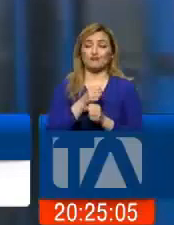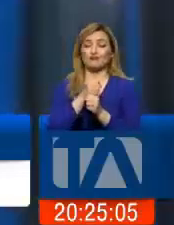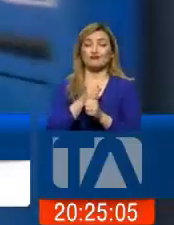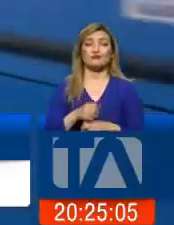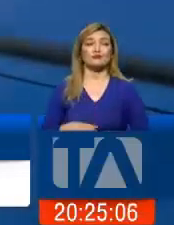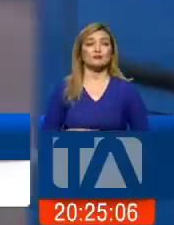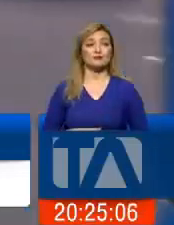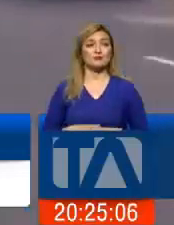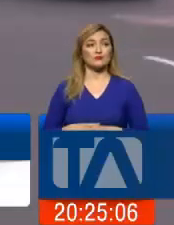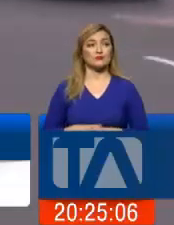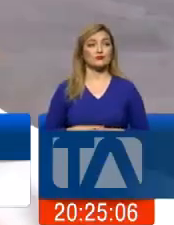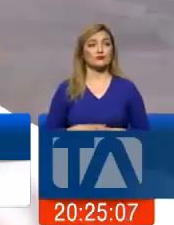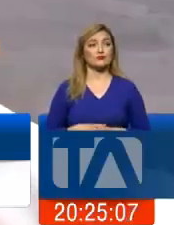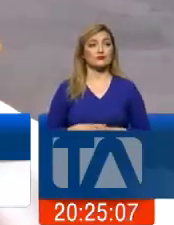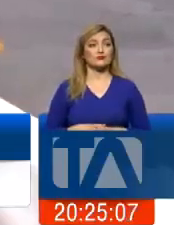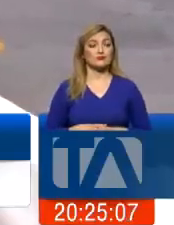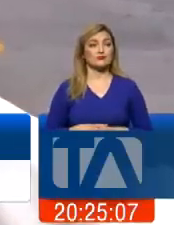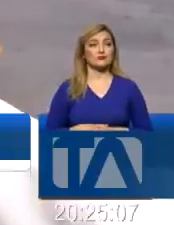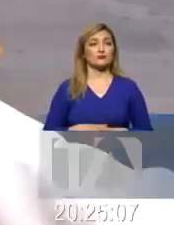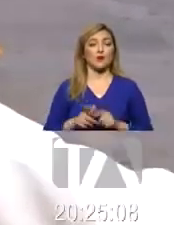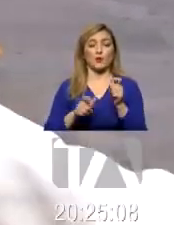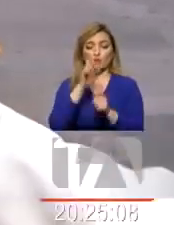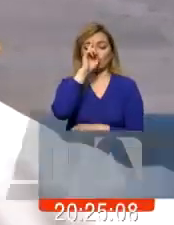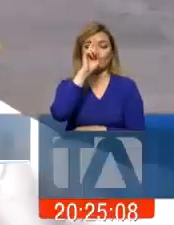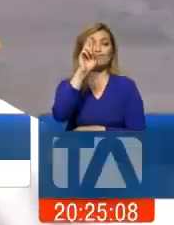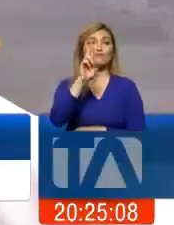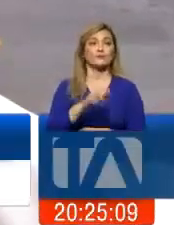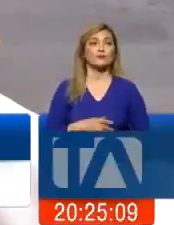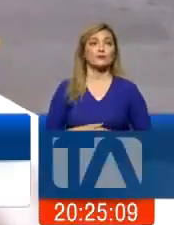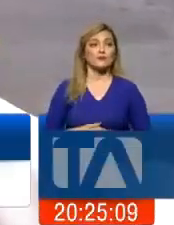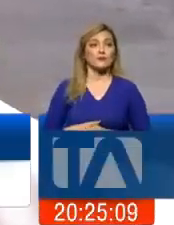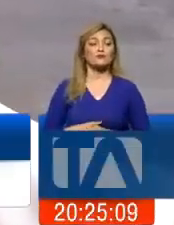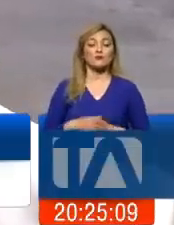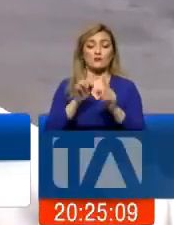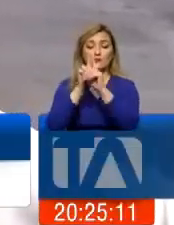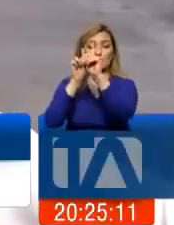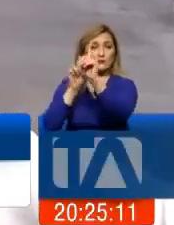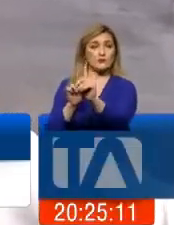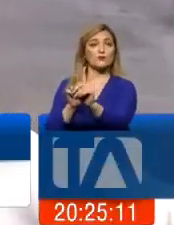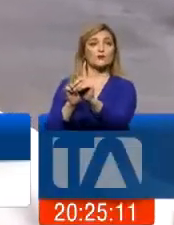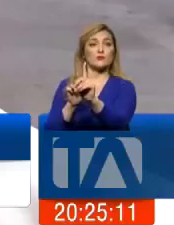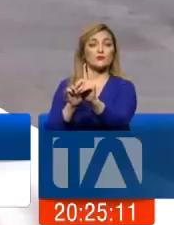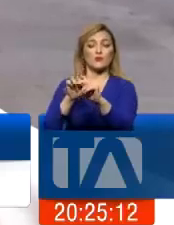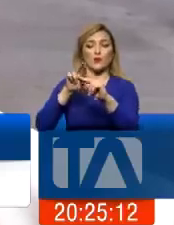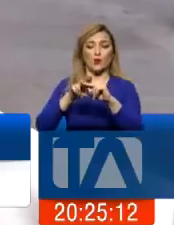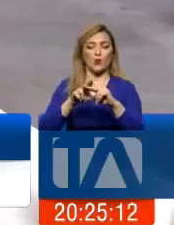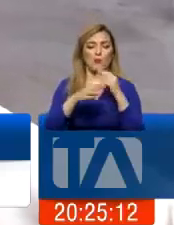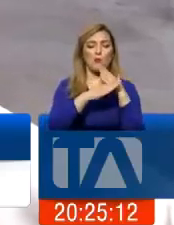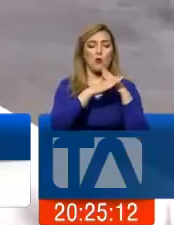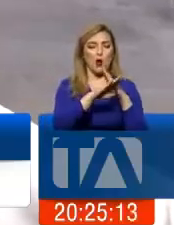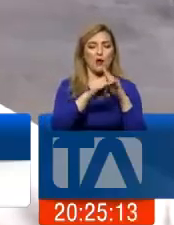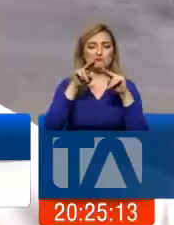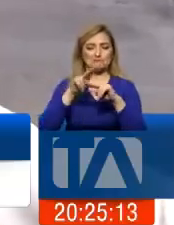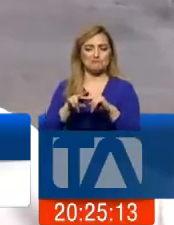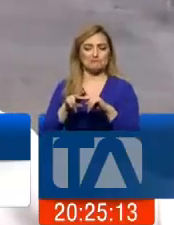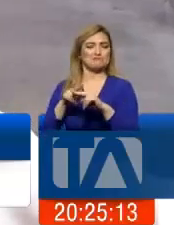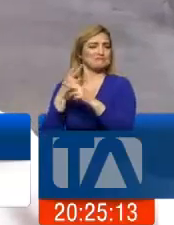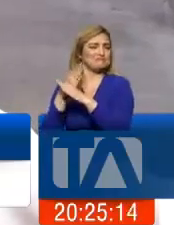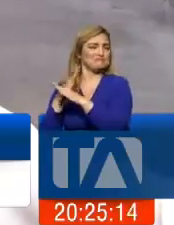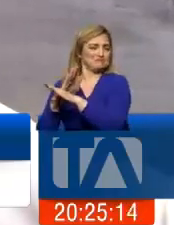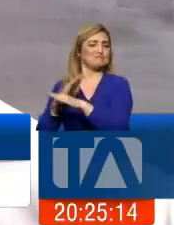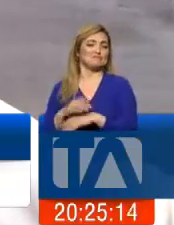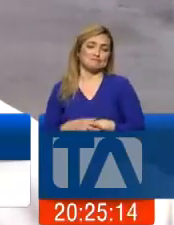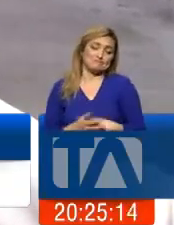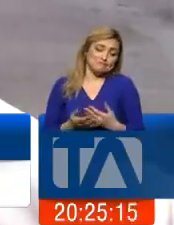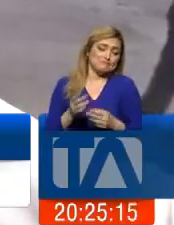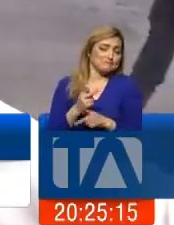seguros. La gente sí está respetando la distancia y los asientos como están ahí